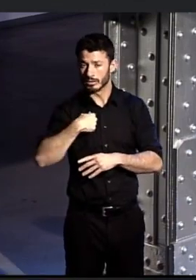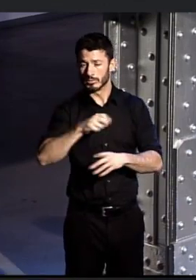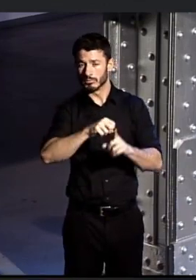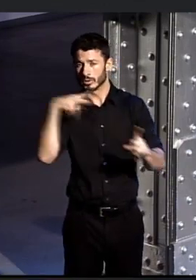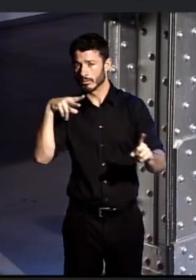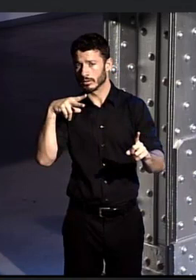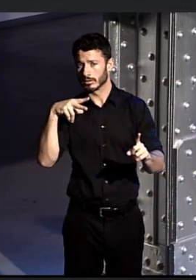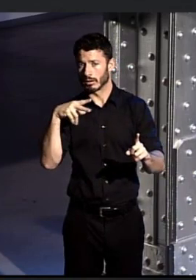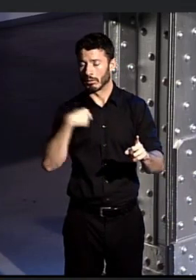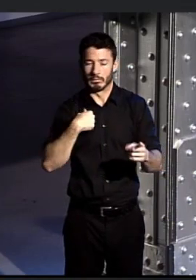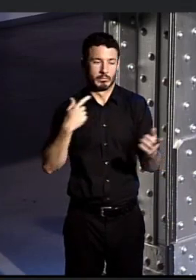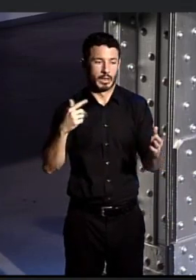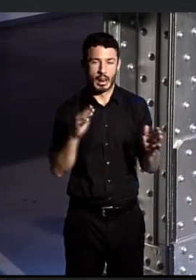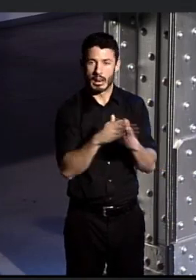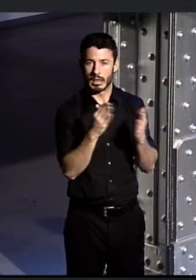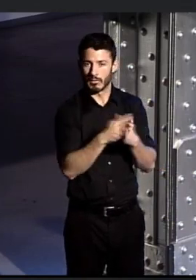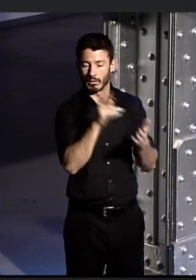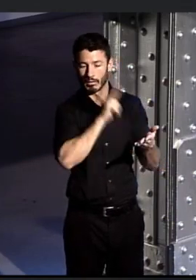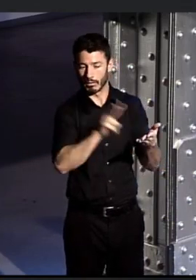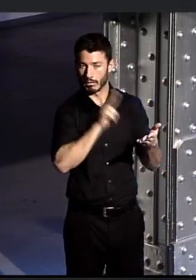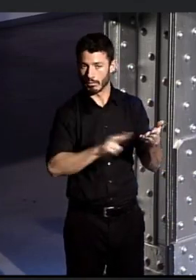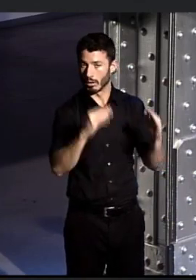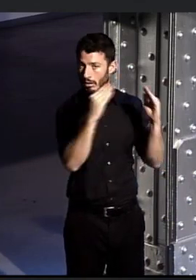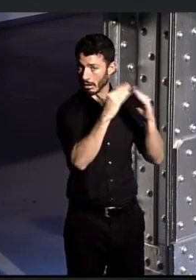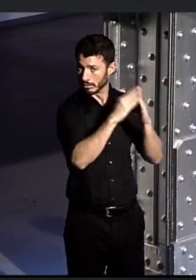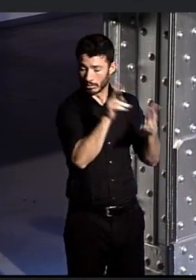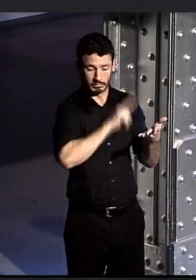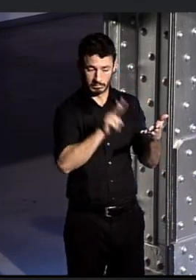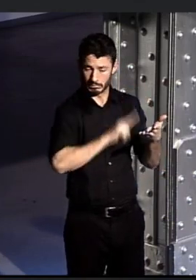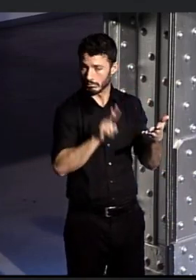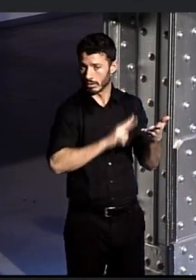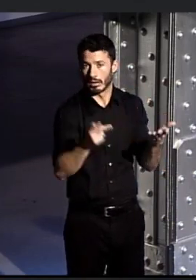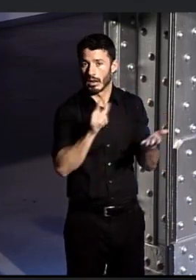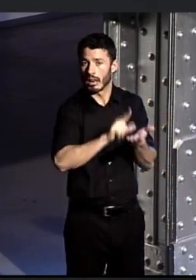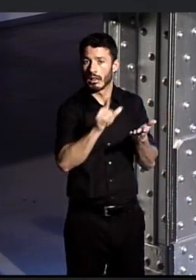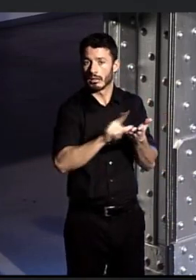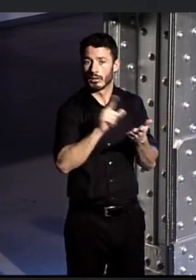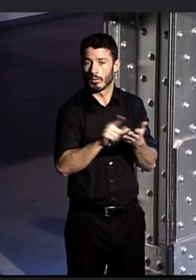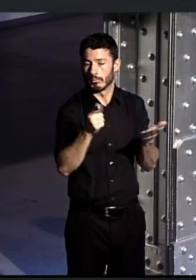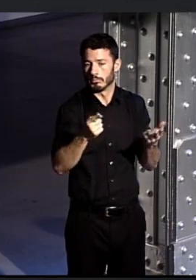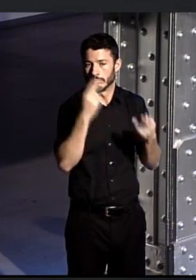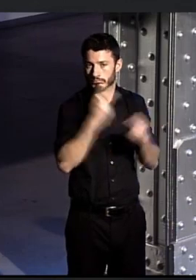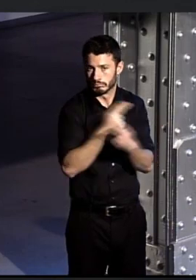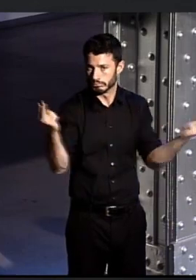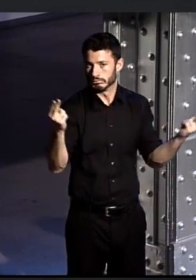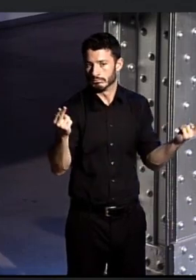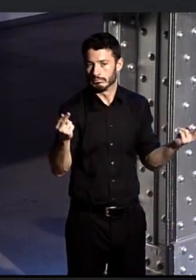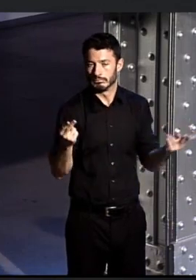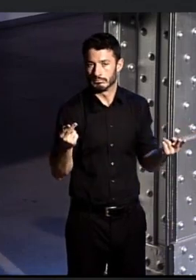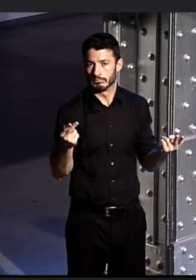había leído Verne pues por libros de casa, de calle, o sea, literatura popular, en la colección de